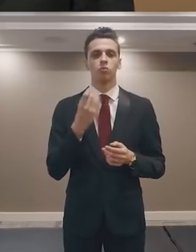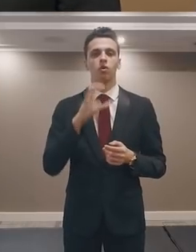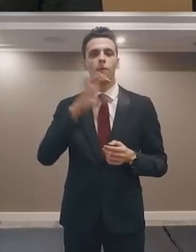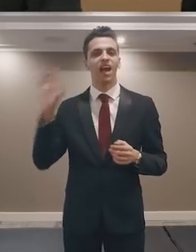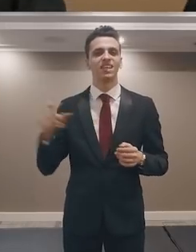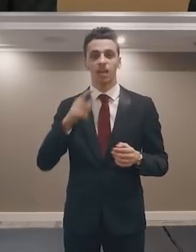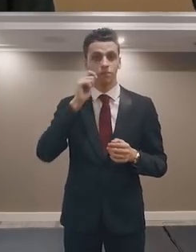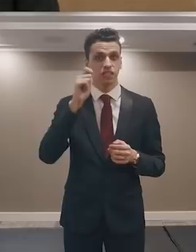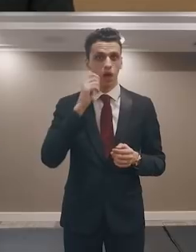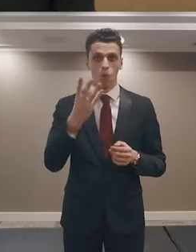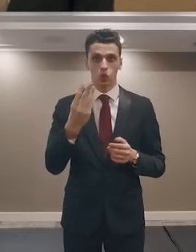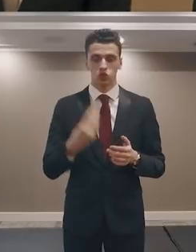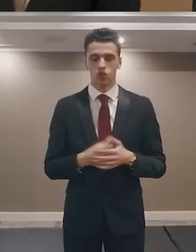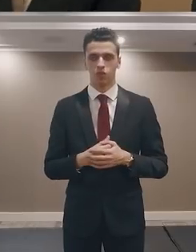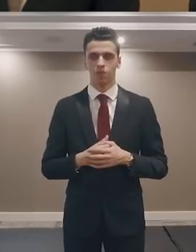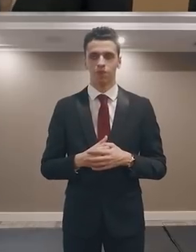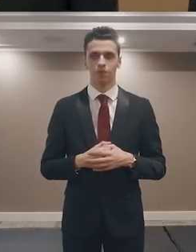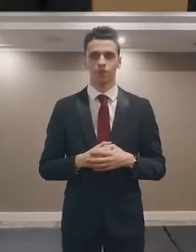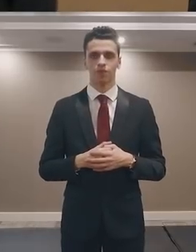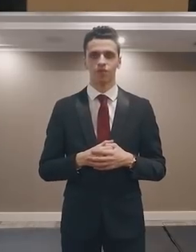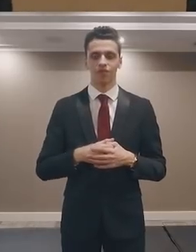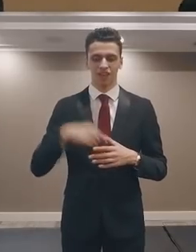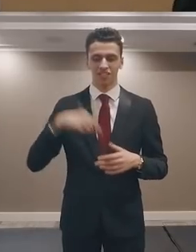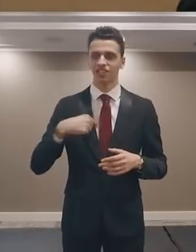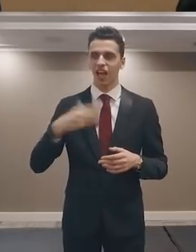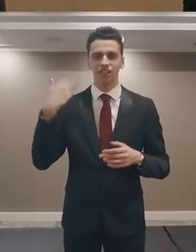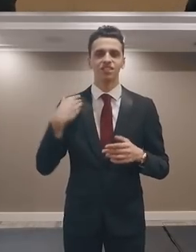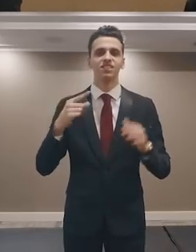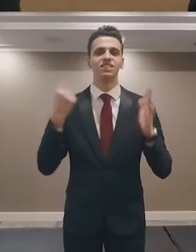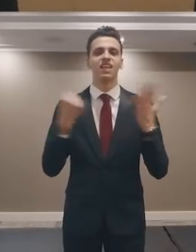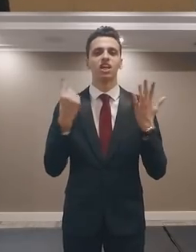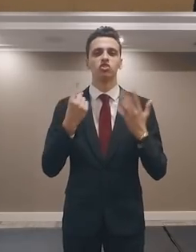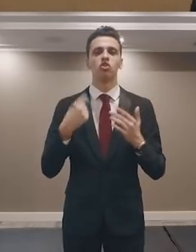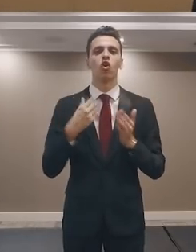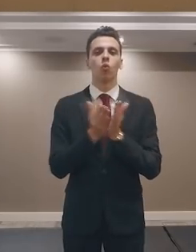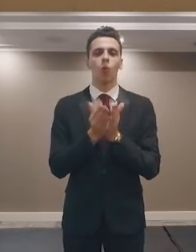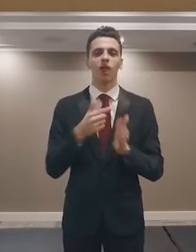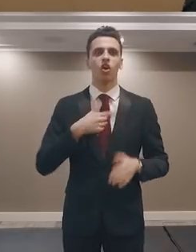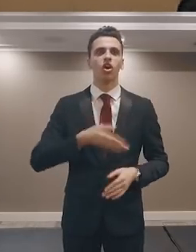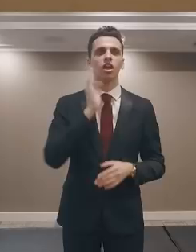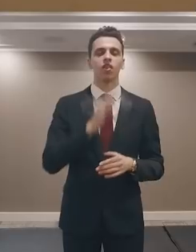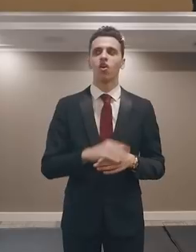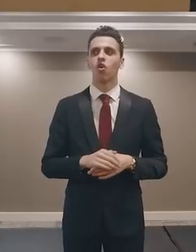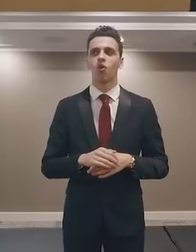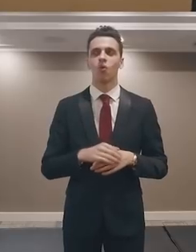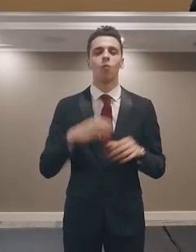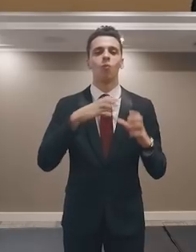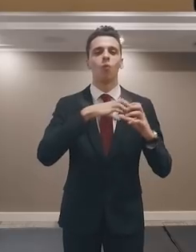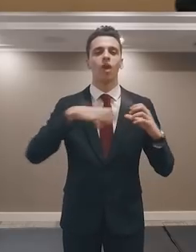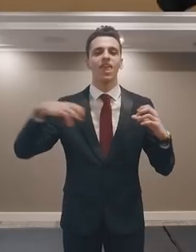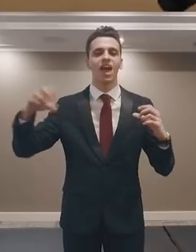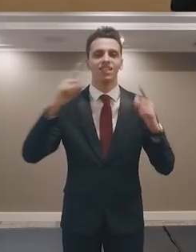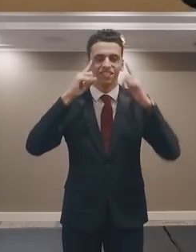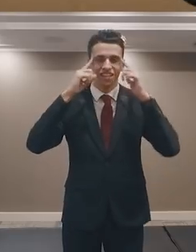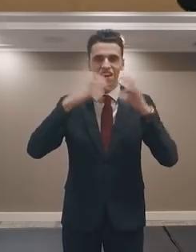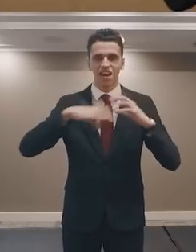fotos que te haces al final en este en este sexto crucero estaré en china en la muralla china aunque yo no fui pero yo contra el otro día en